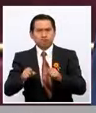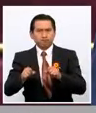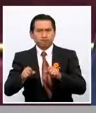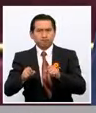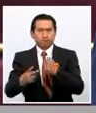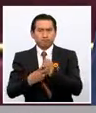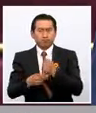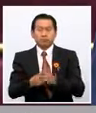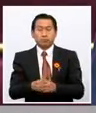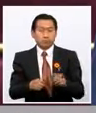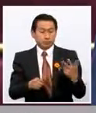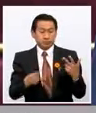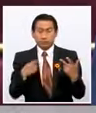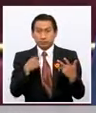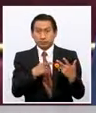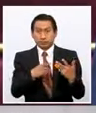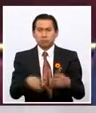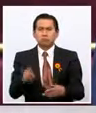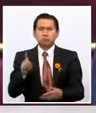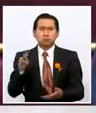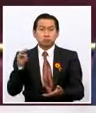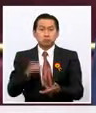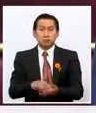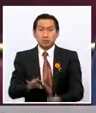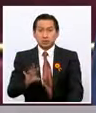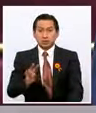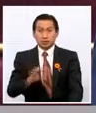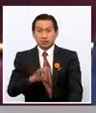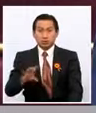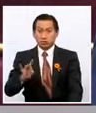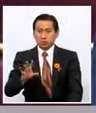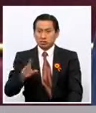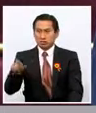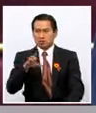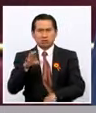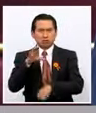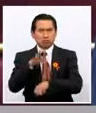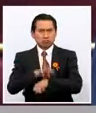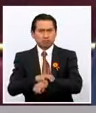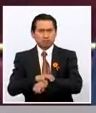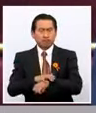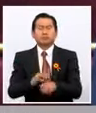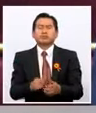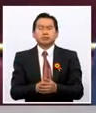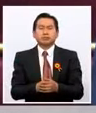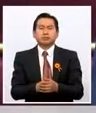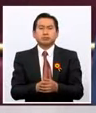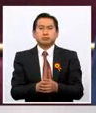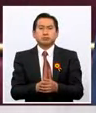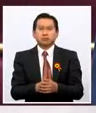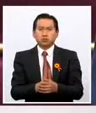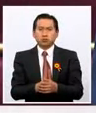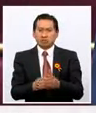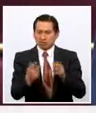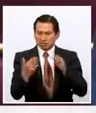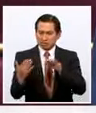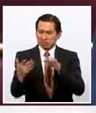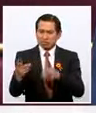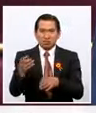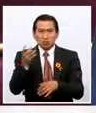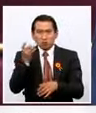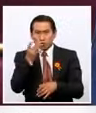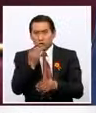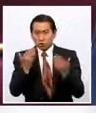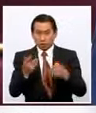tercero mil 783 aprendidos la lucha contra la droga en esta etapa de la